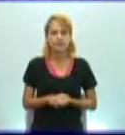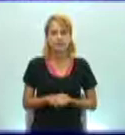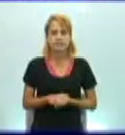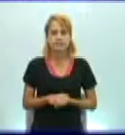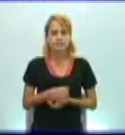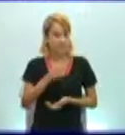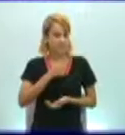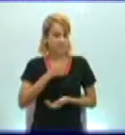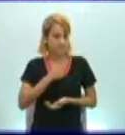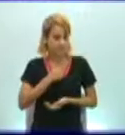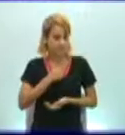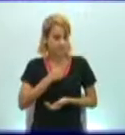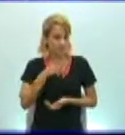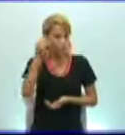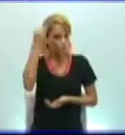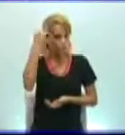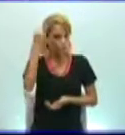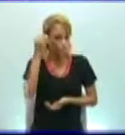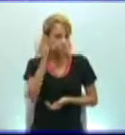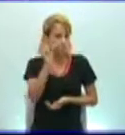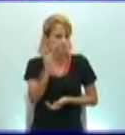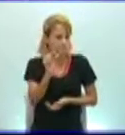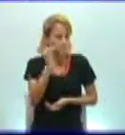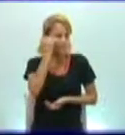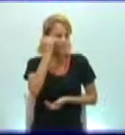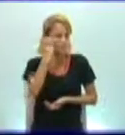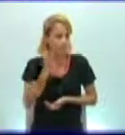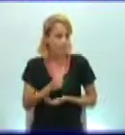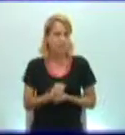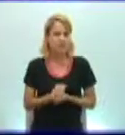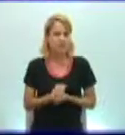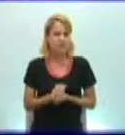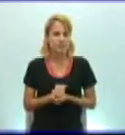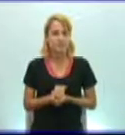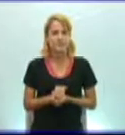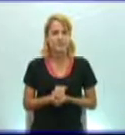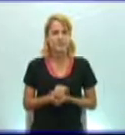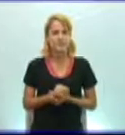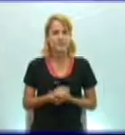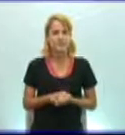¿Quieren conocer un poquitico más sobre las raíces comestibles?